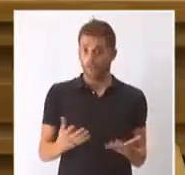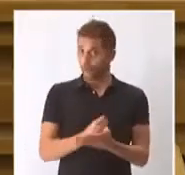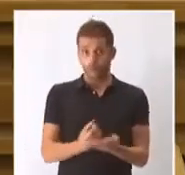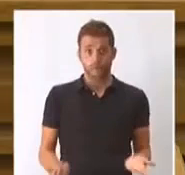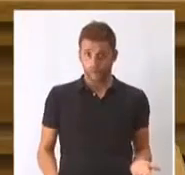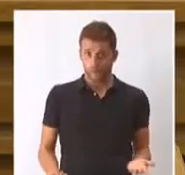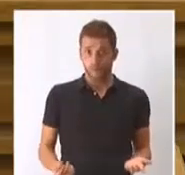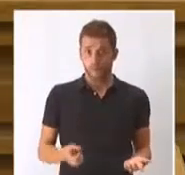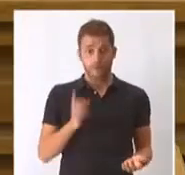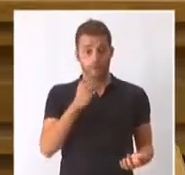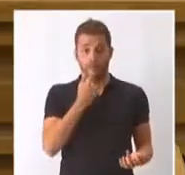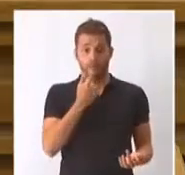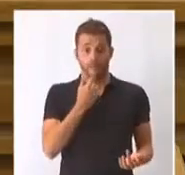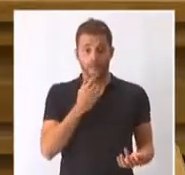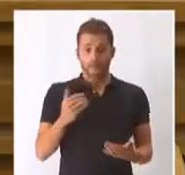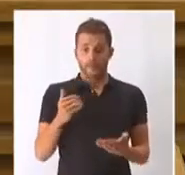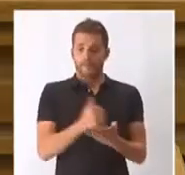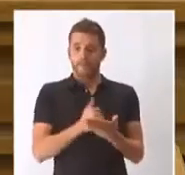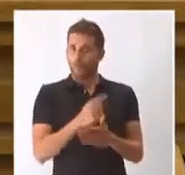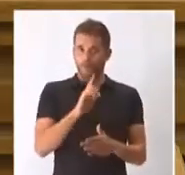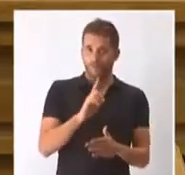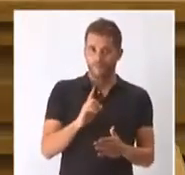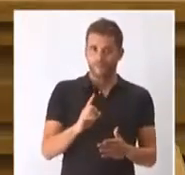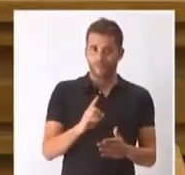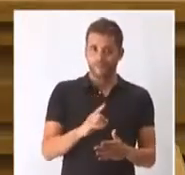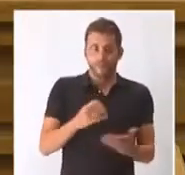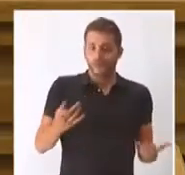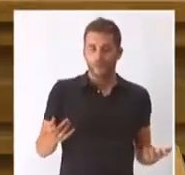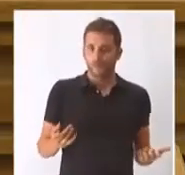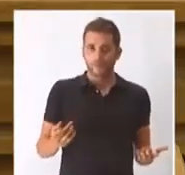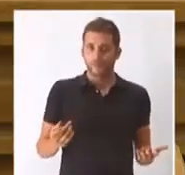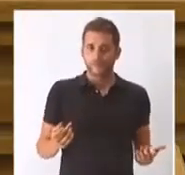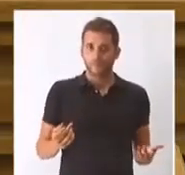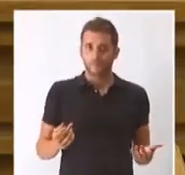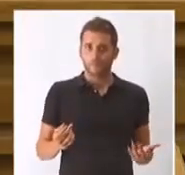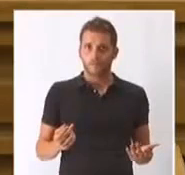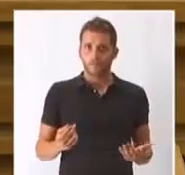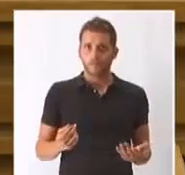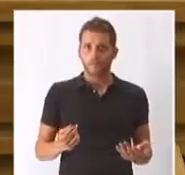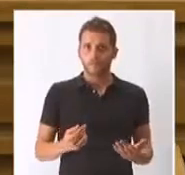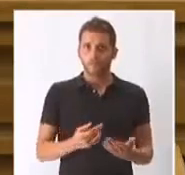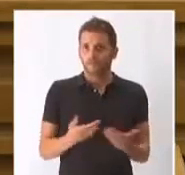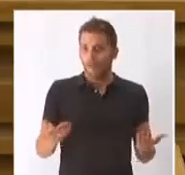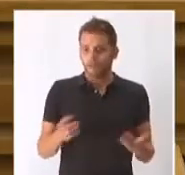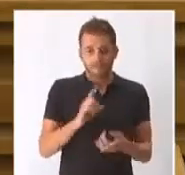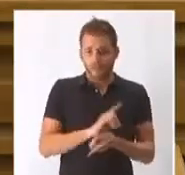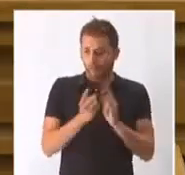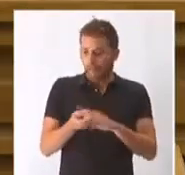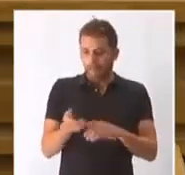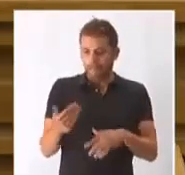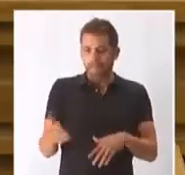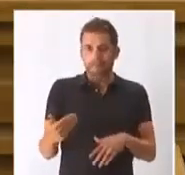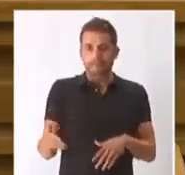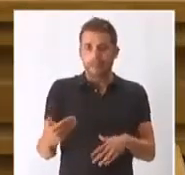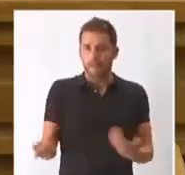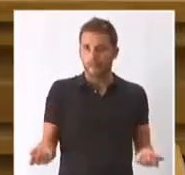los que los reciben los ponemos de españoles que son a la postre una calderilla barata que no